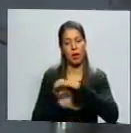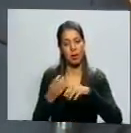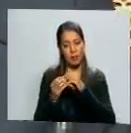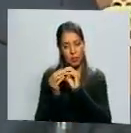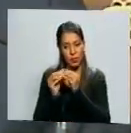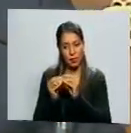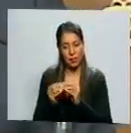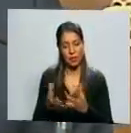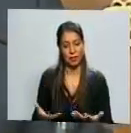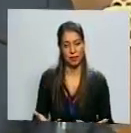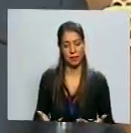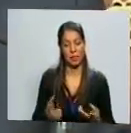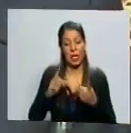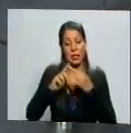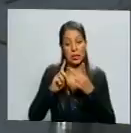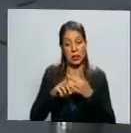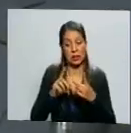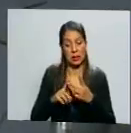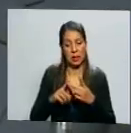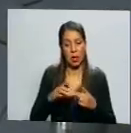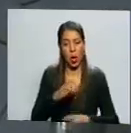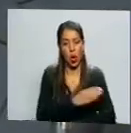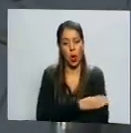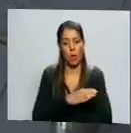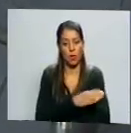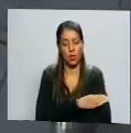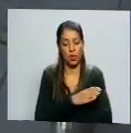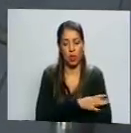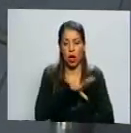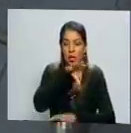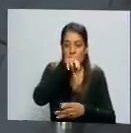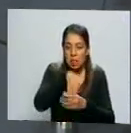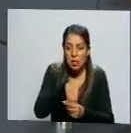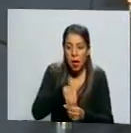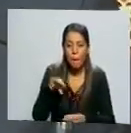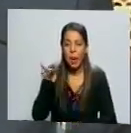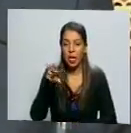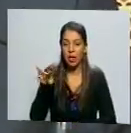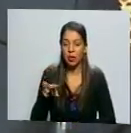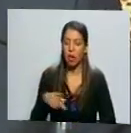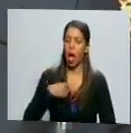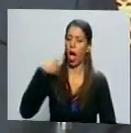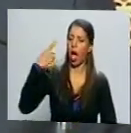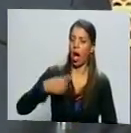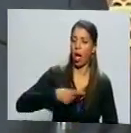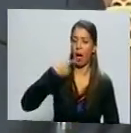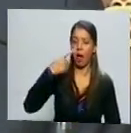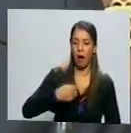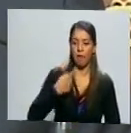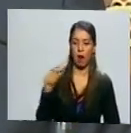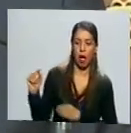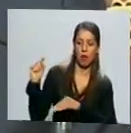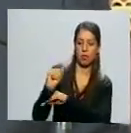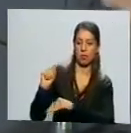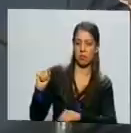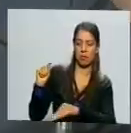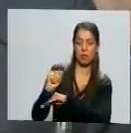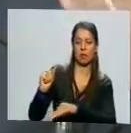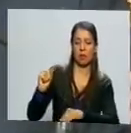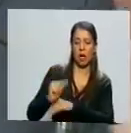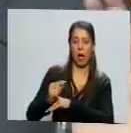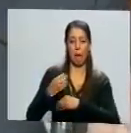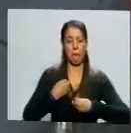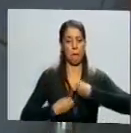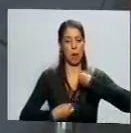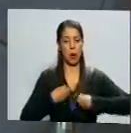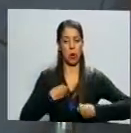Luego aparece la derecha reaccionaria interna en todos sus discursos a manifestar